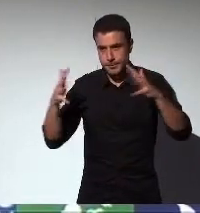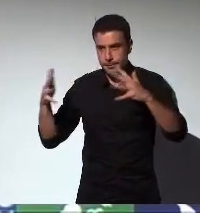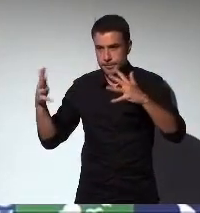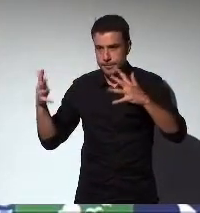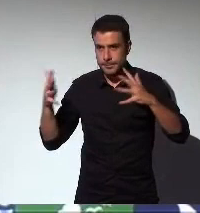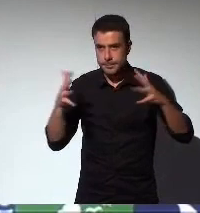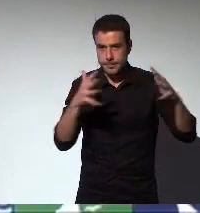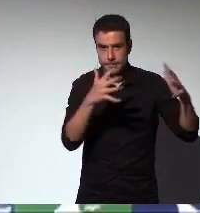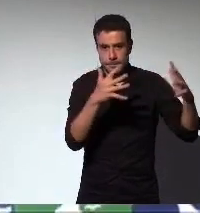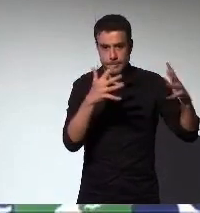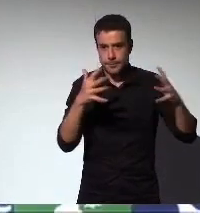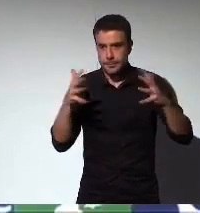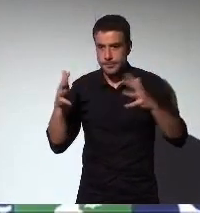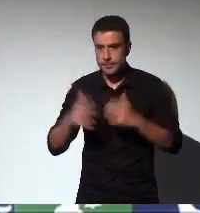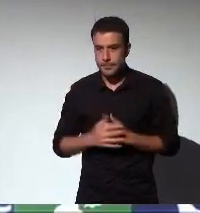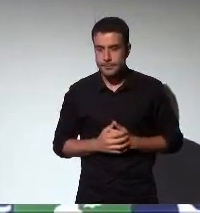Gracias, Fernando.